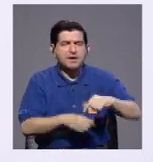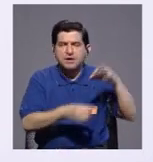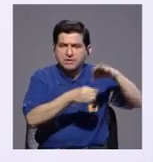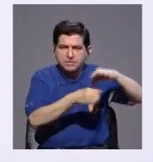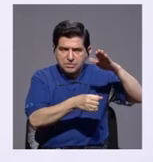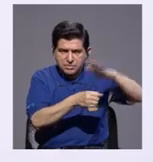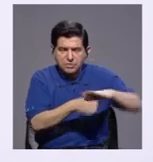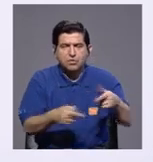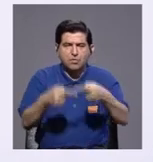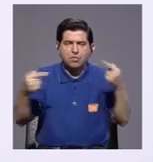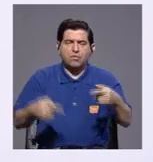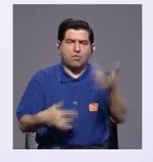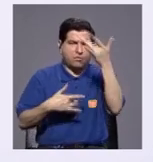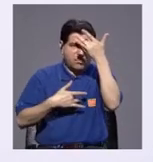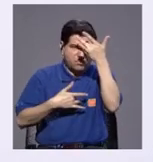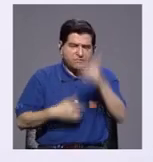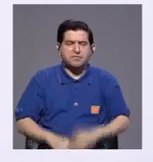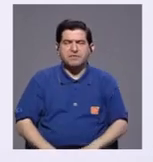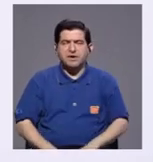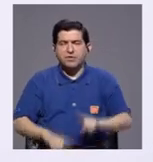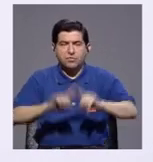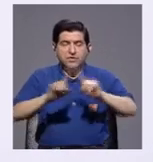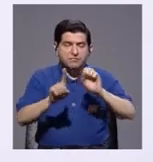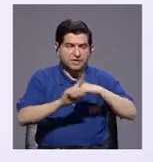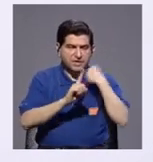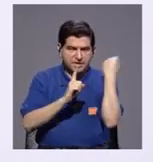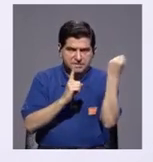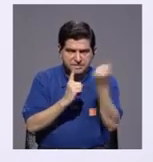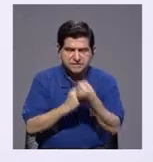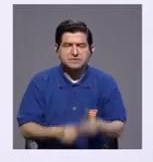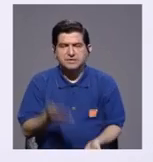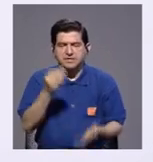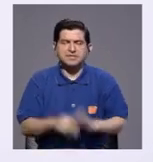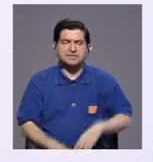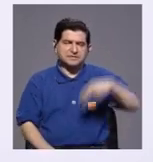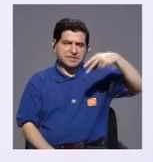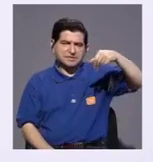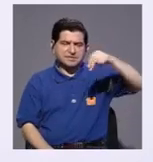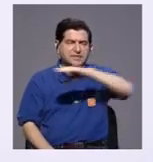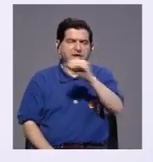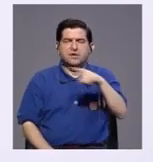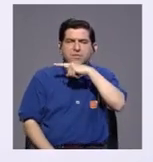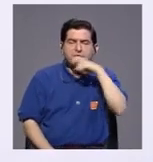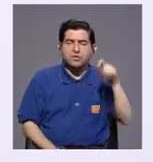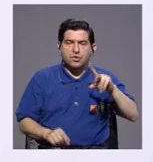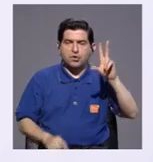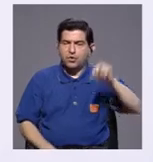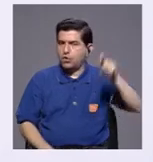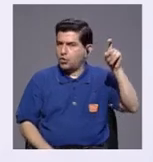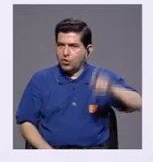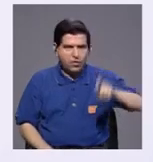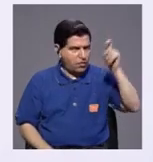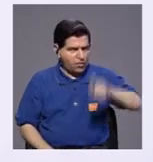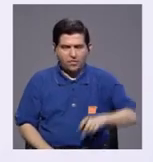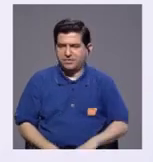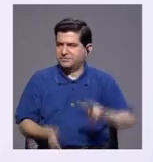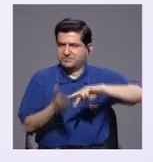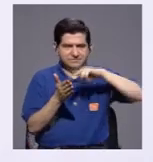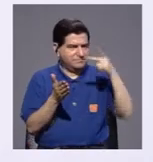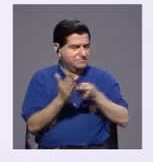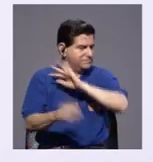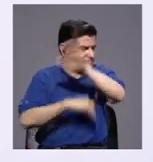contra enfermedades plagas o factores bióticos como salinidad y sequía pero no necesariamente es